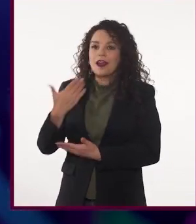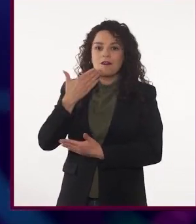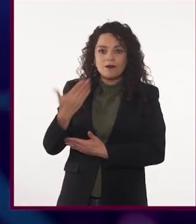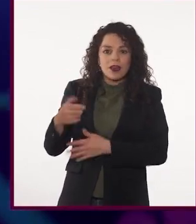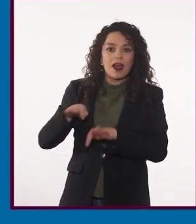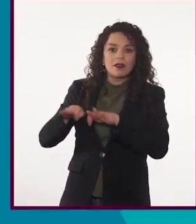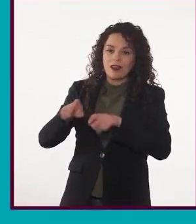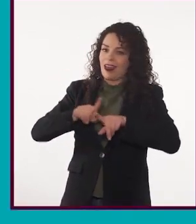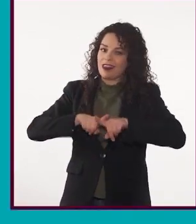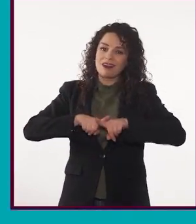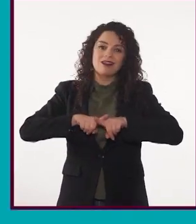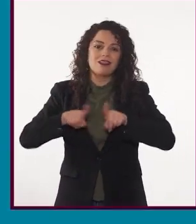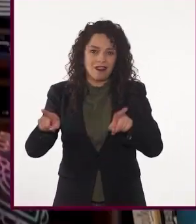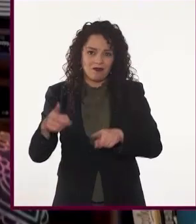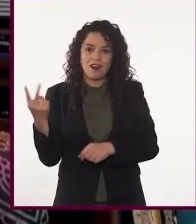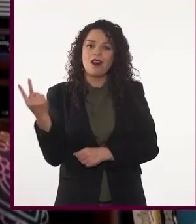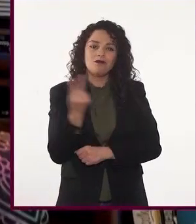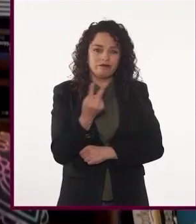es productivo.